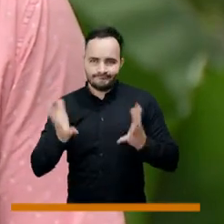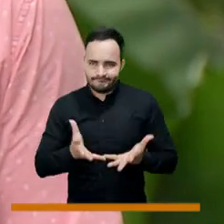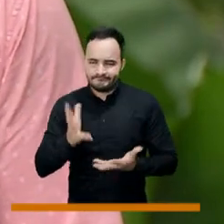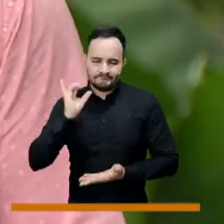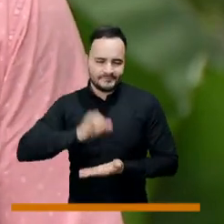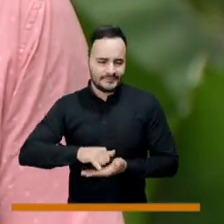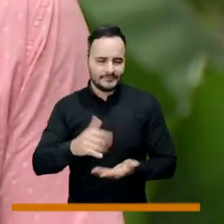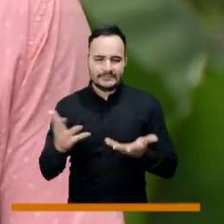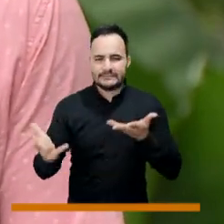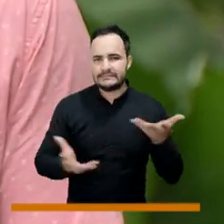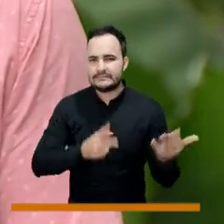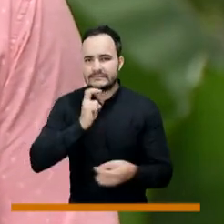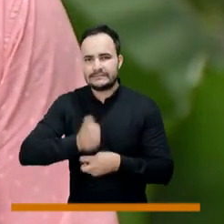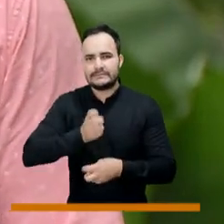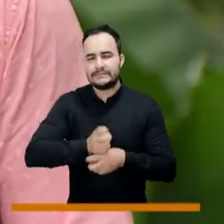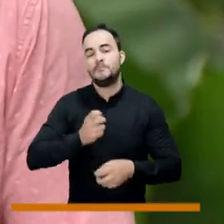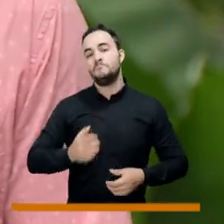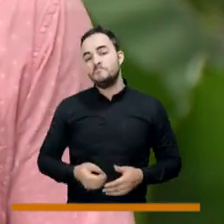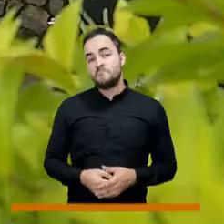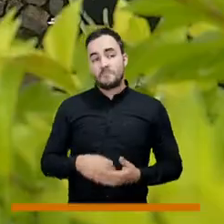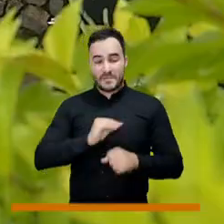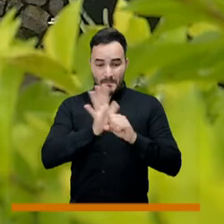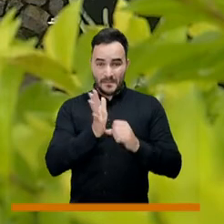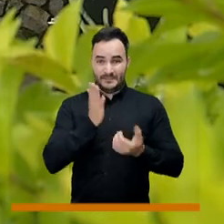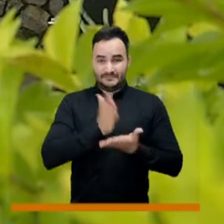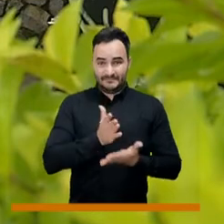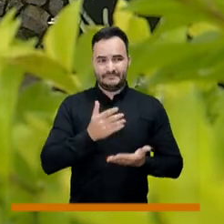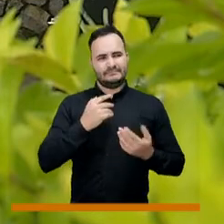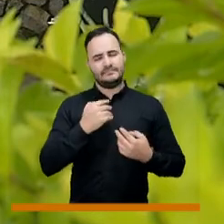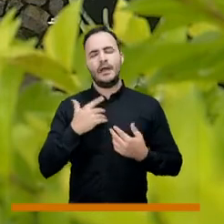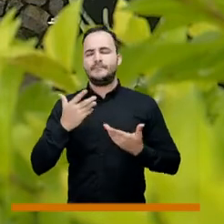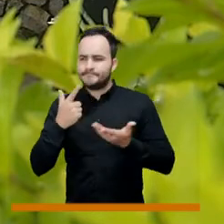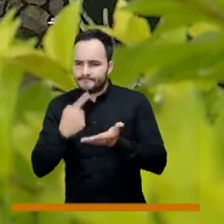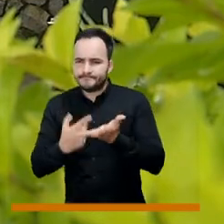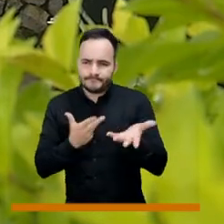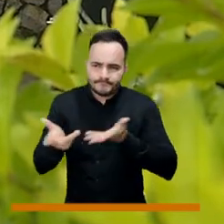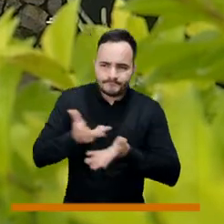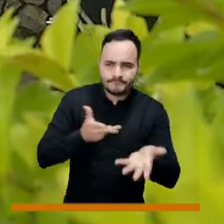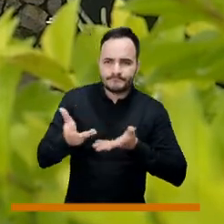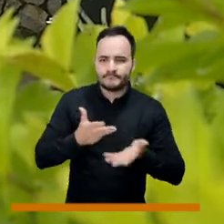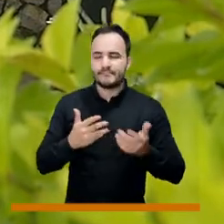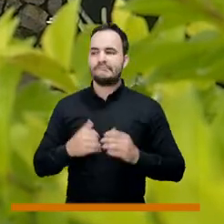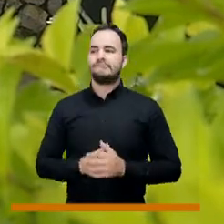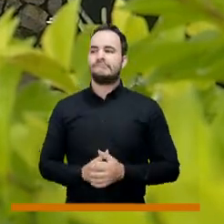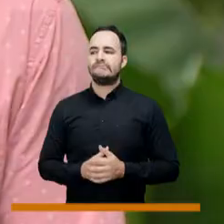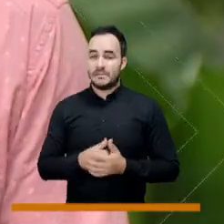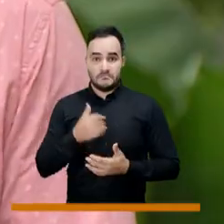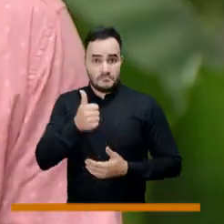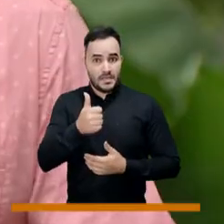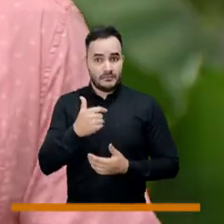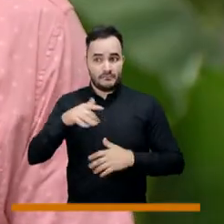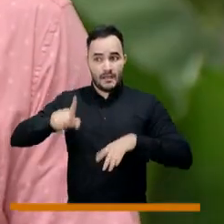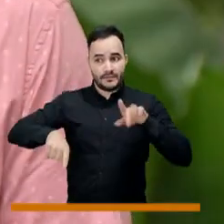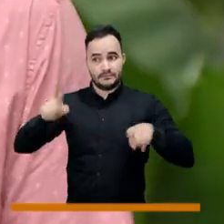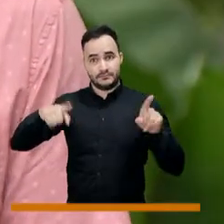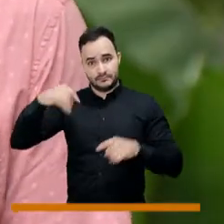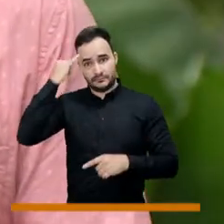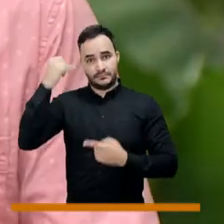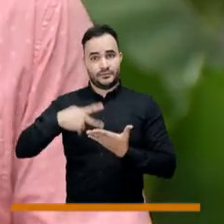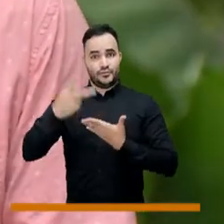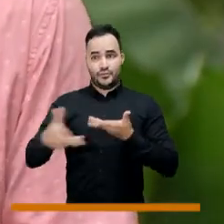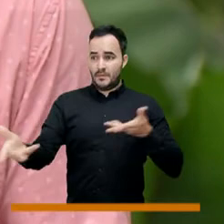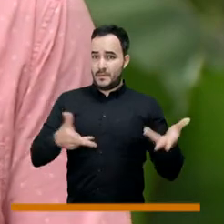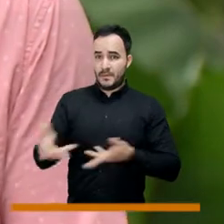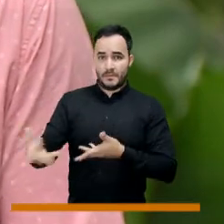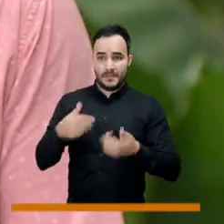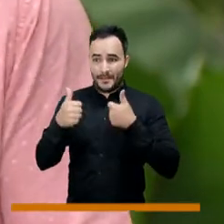un gran problema porque hablamos, damos soluciones, tenemos grandes ideas y siempre llegamos a un mismo punto donde todo para y es, no